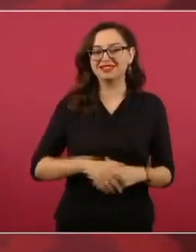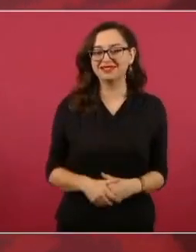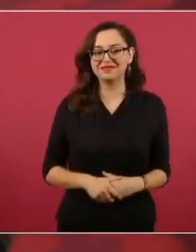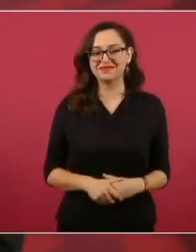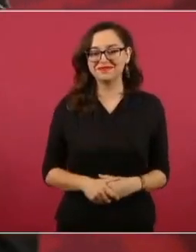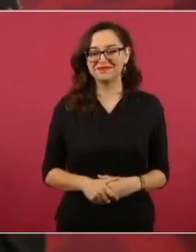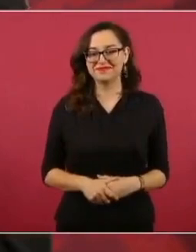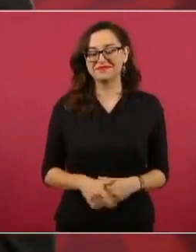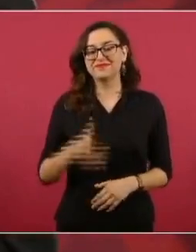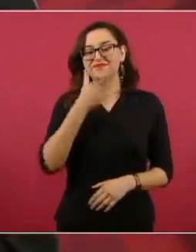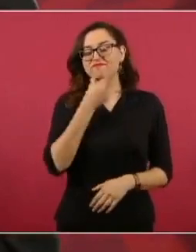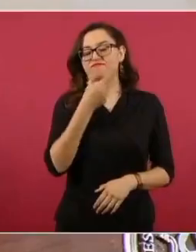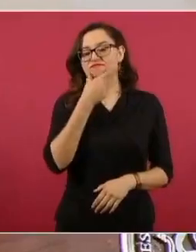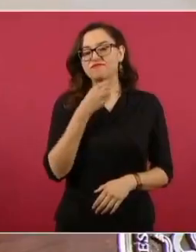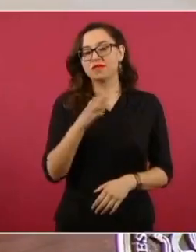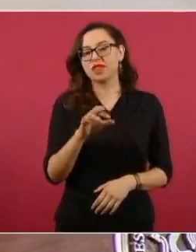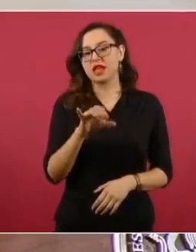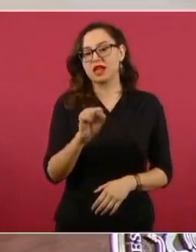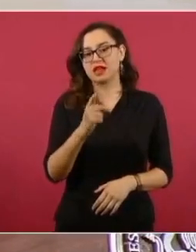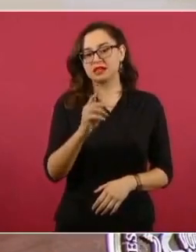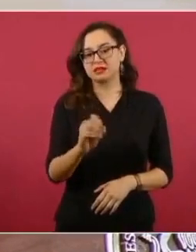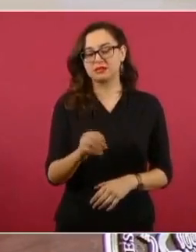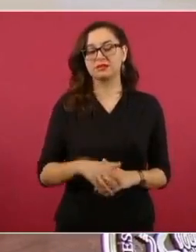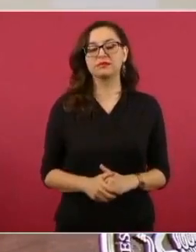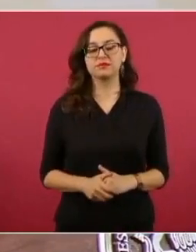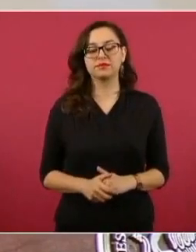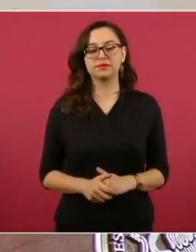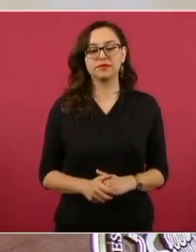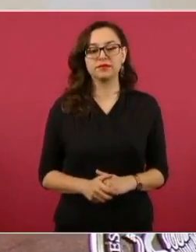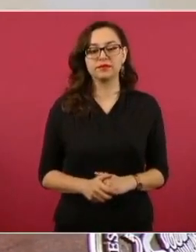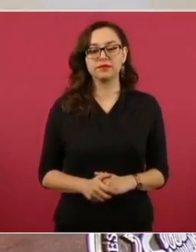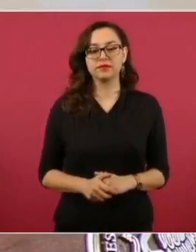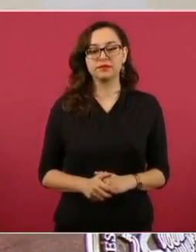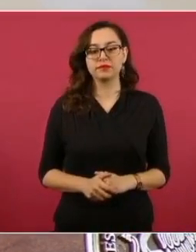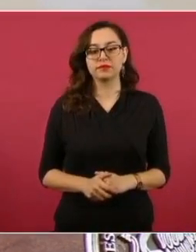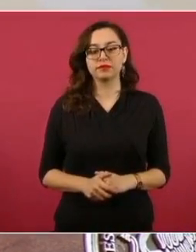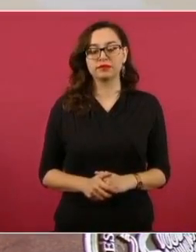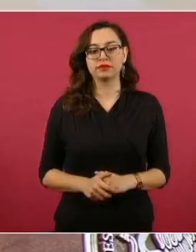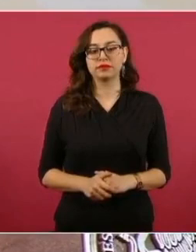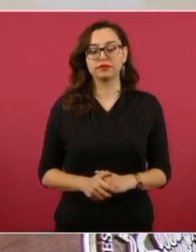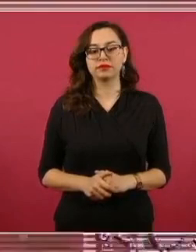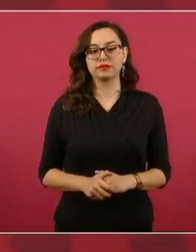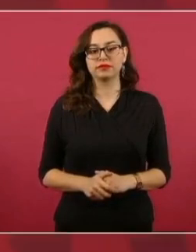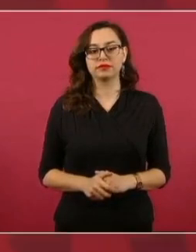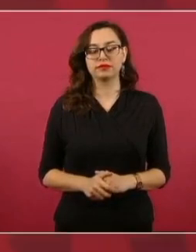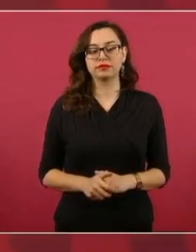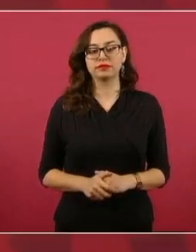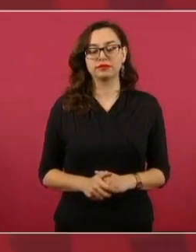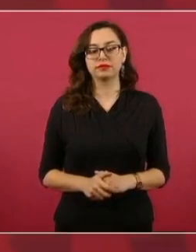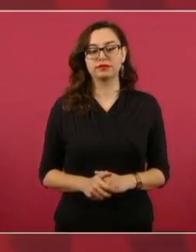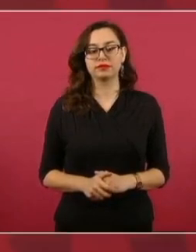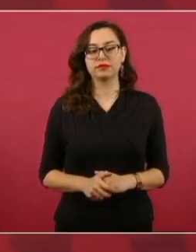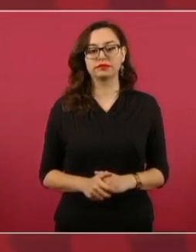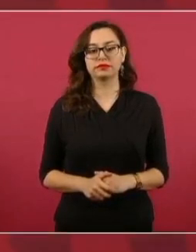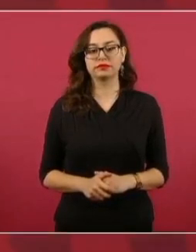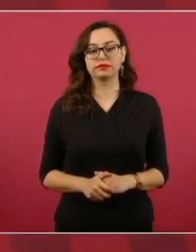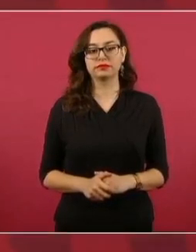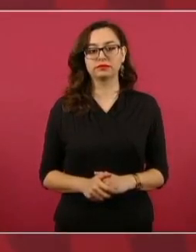de